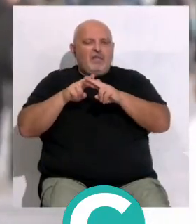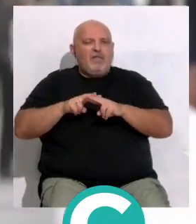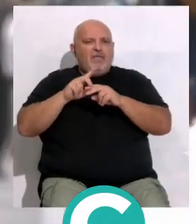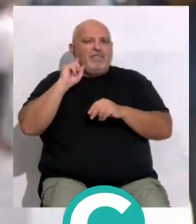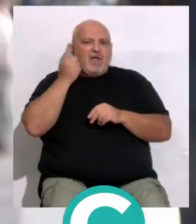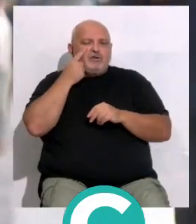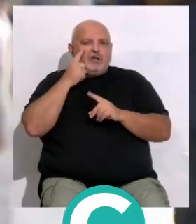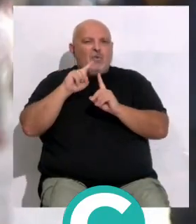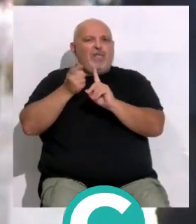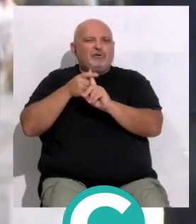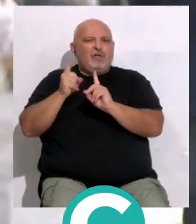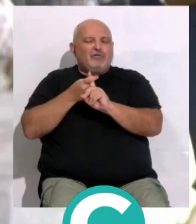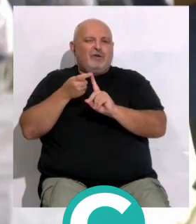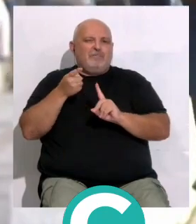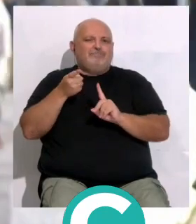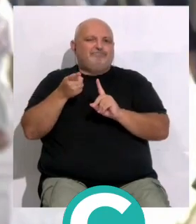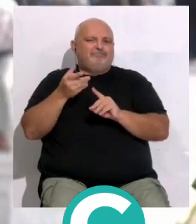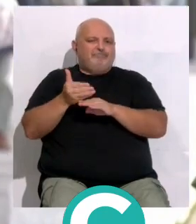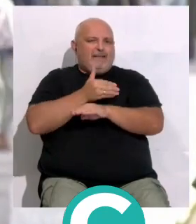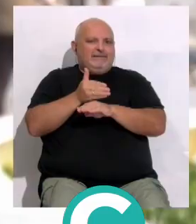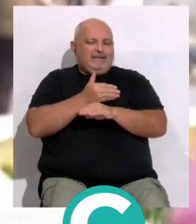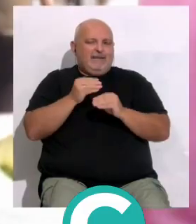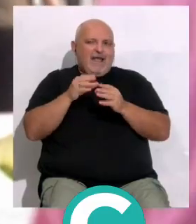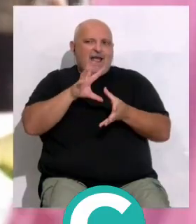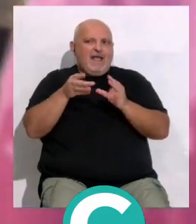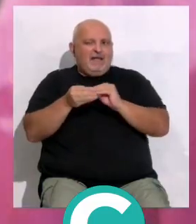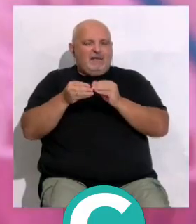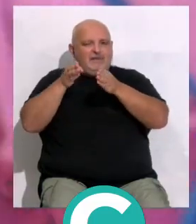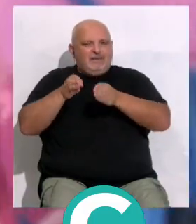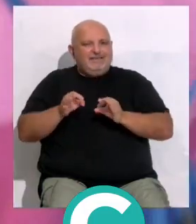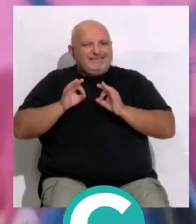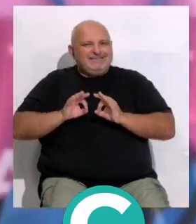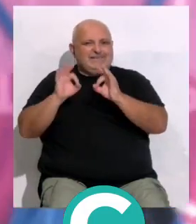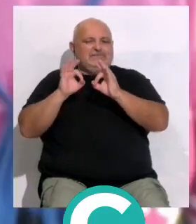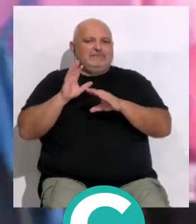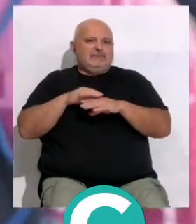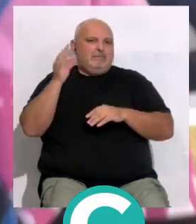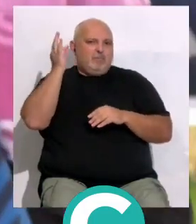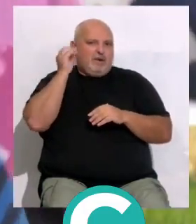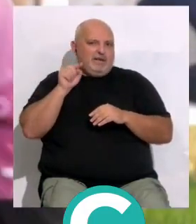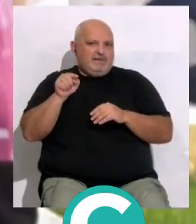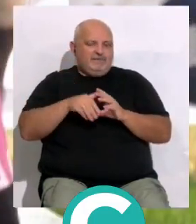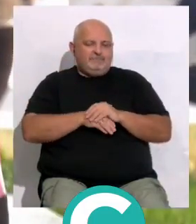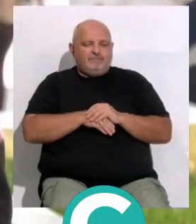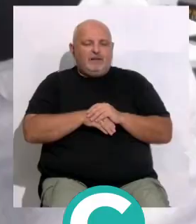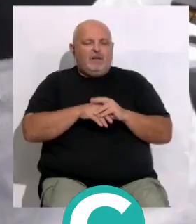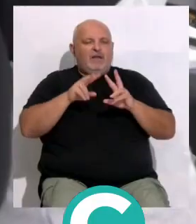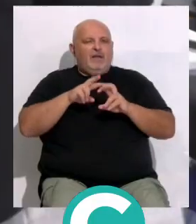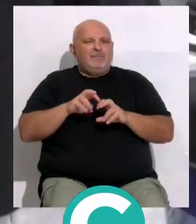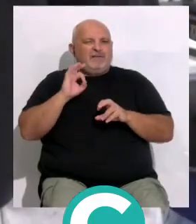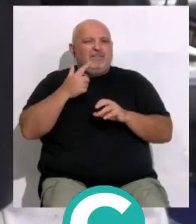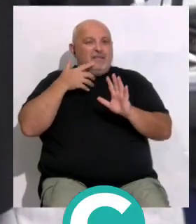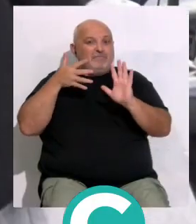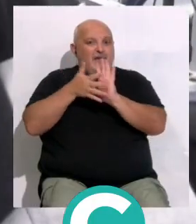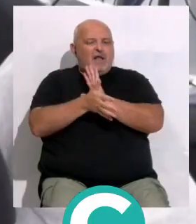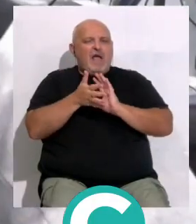y tratamiento de la diabetes en el sistema sanitario que sean adecuados y específicos para las mujeres. Los investigadores